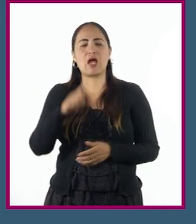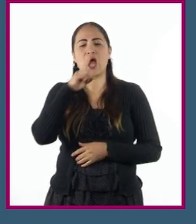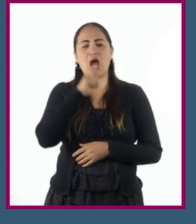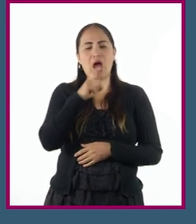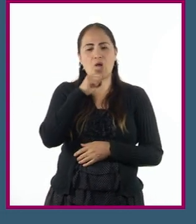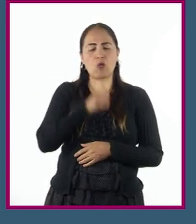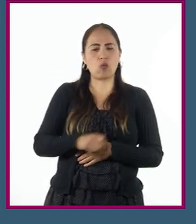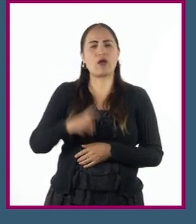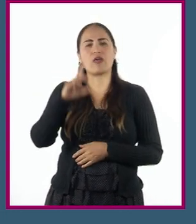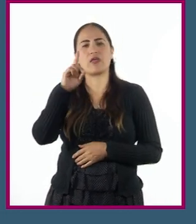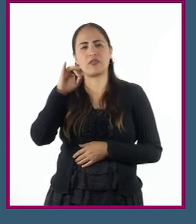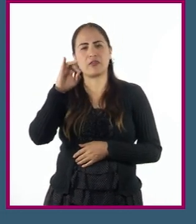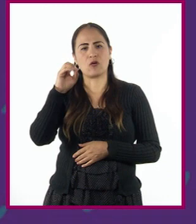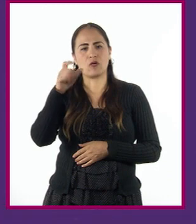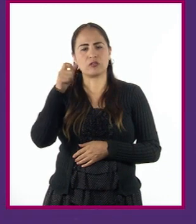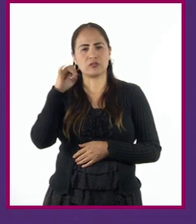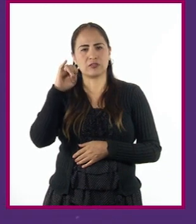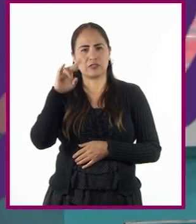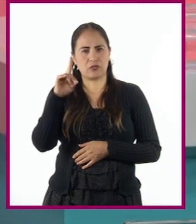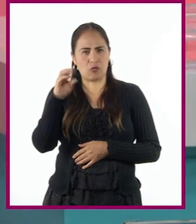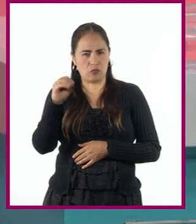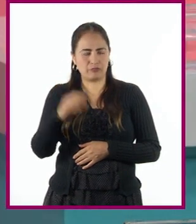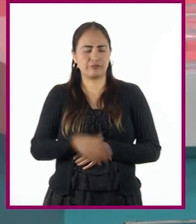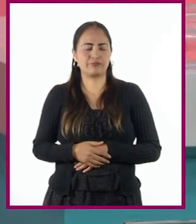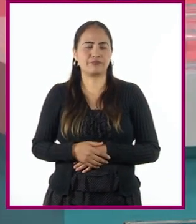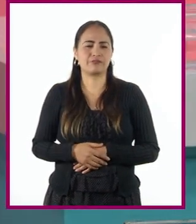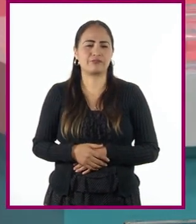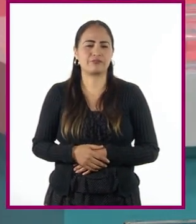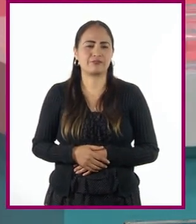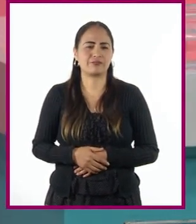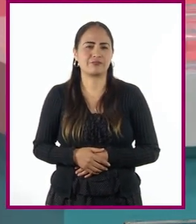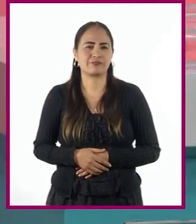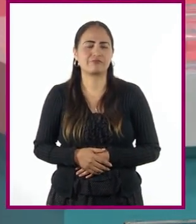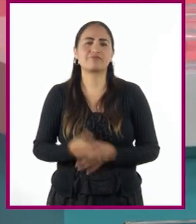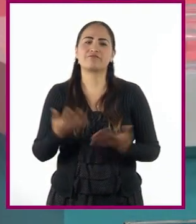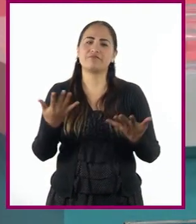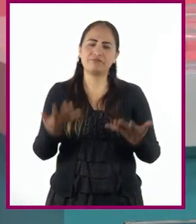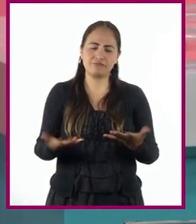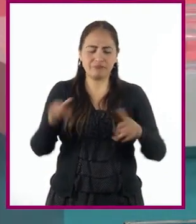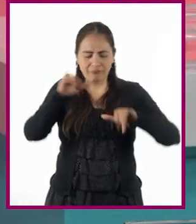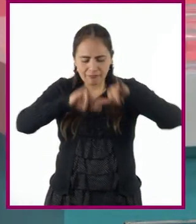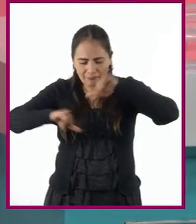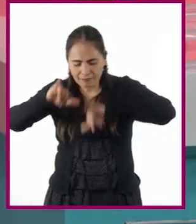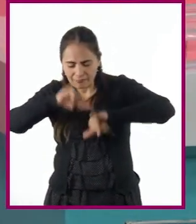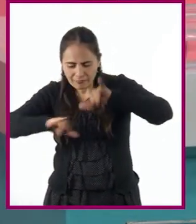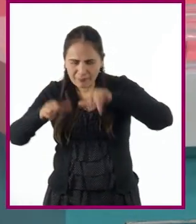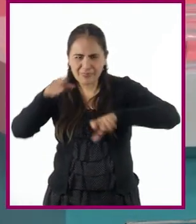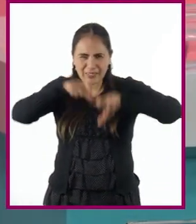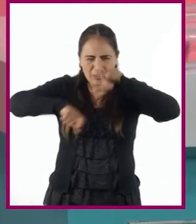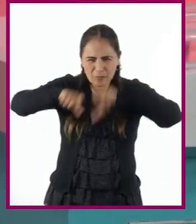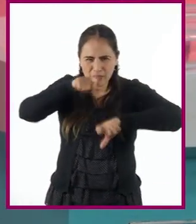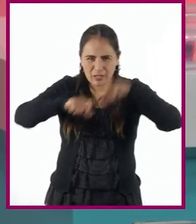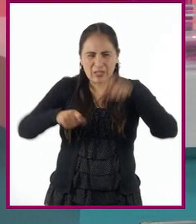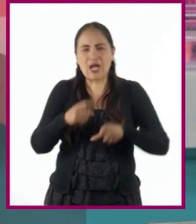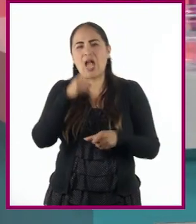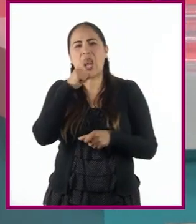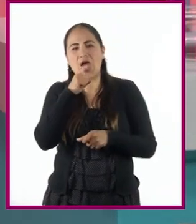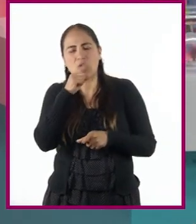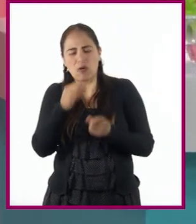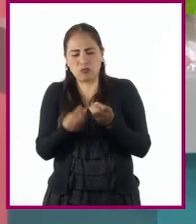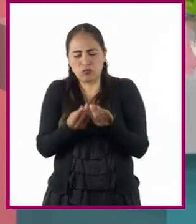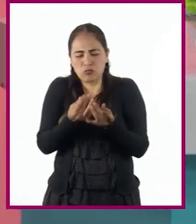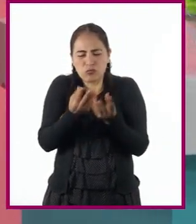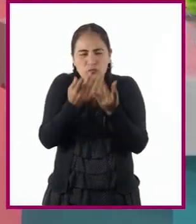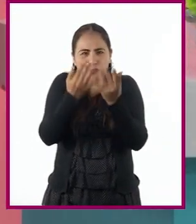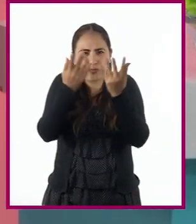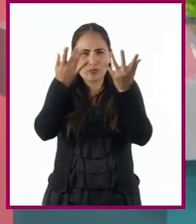y un gas, el dióxido de carbono. Entonces, las reacciones de efervescencia son aquellas en donde hay desprendimiento